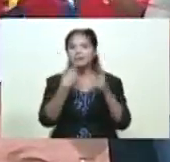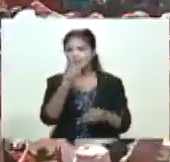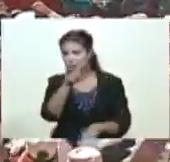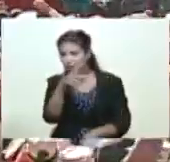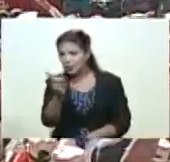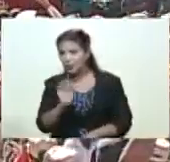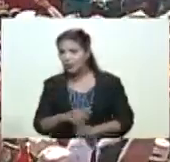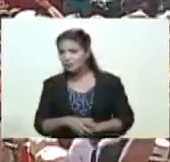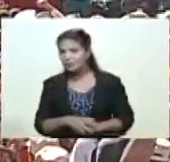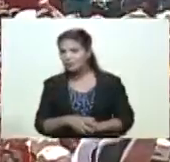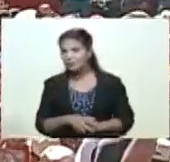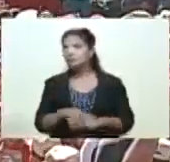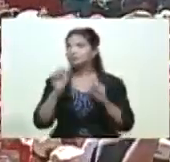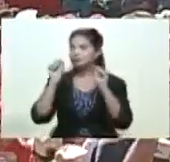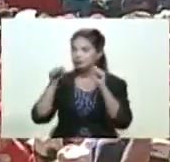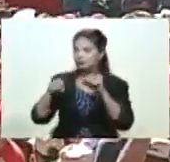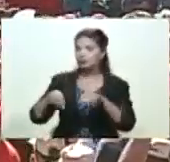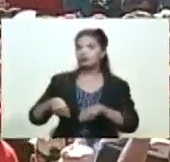dije o no se los dije?